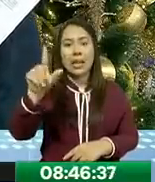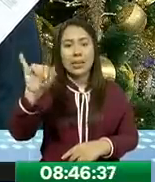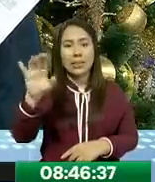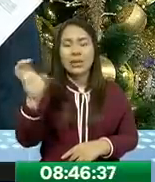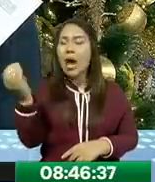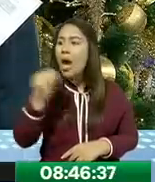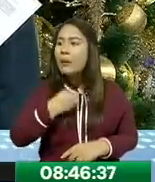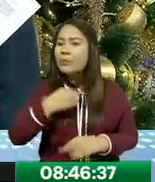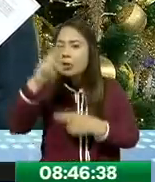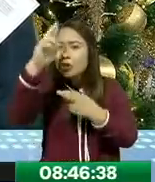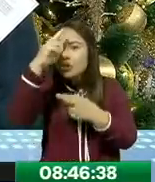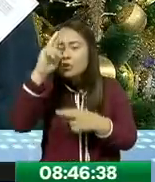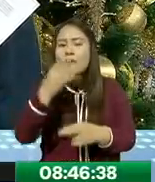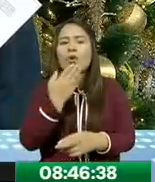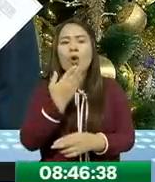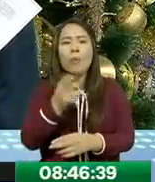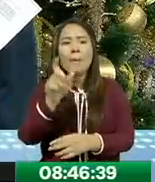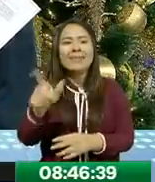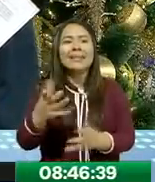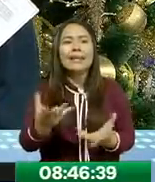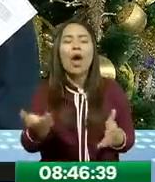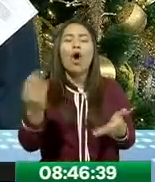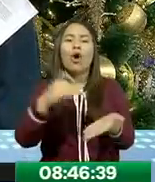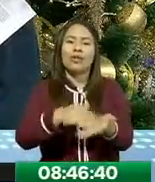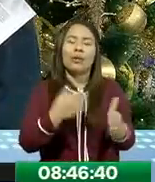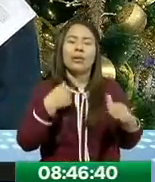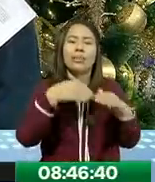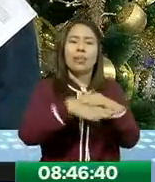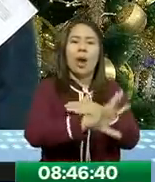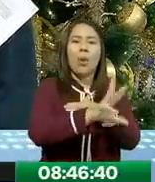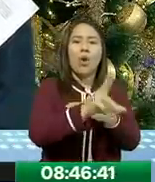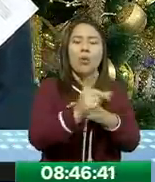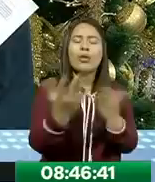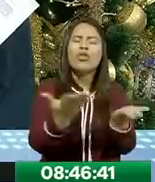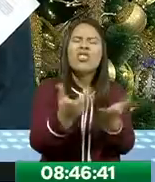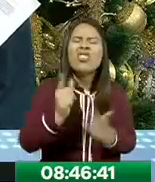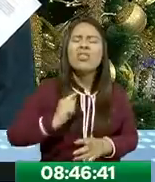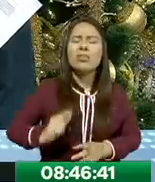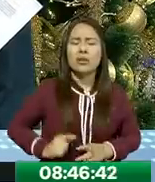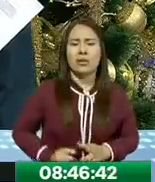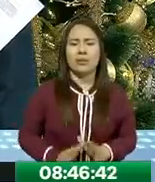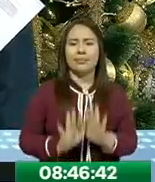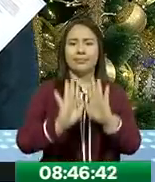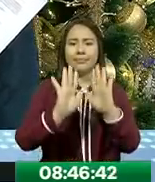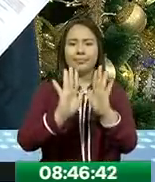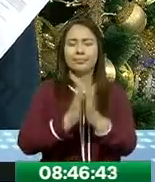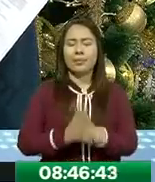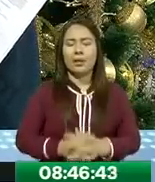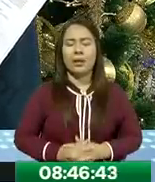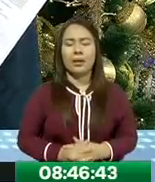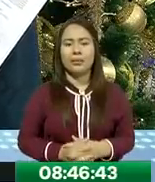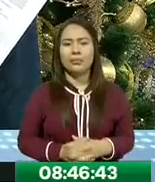para informarnos sobre un intento de robo. ¿En dónde específicamente, Charlie?